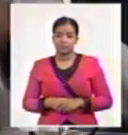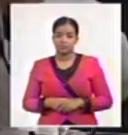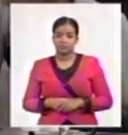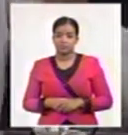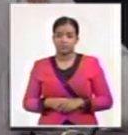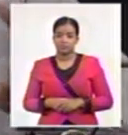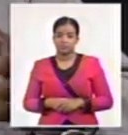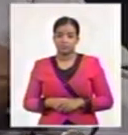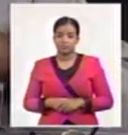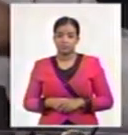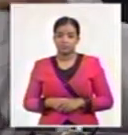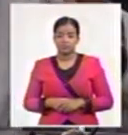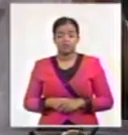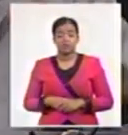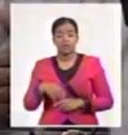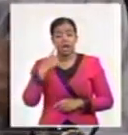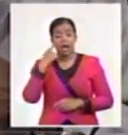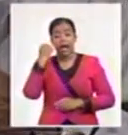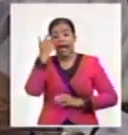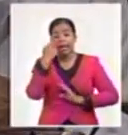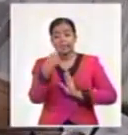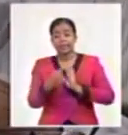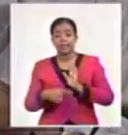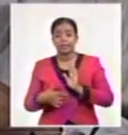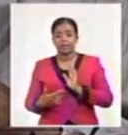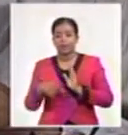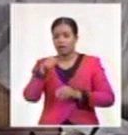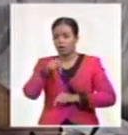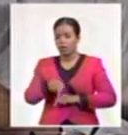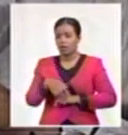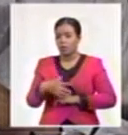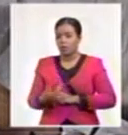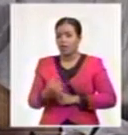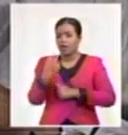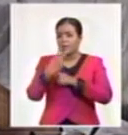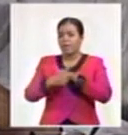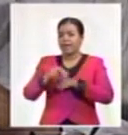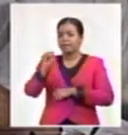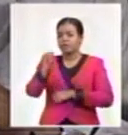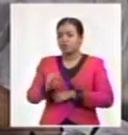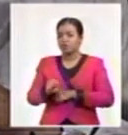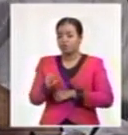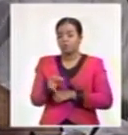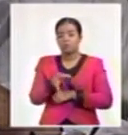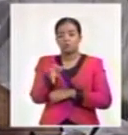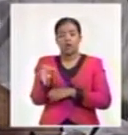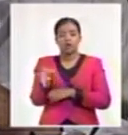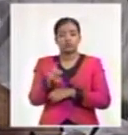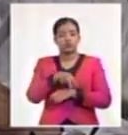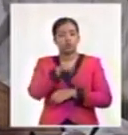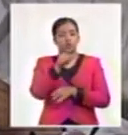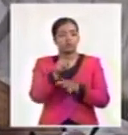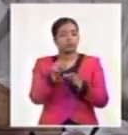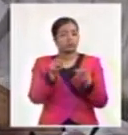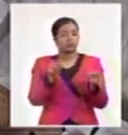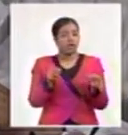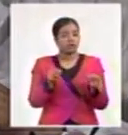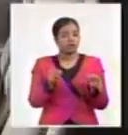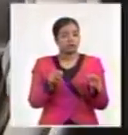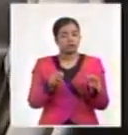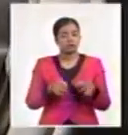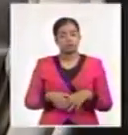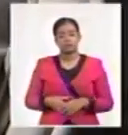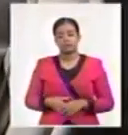de tendencia de los países del sur, porque además han sido los países del sur los que han tenido vetado una serie de